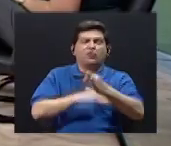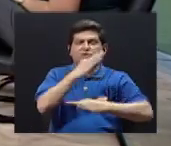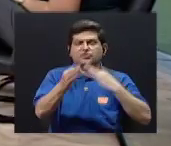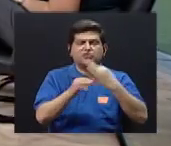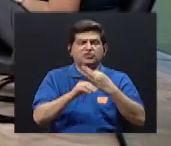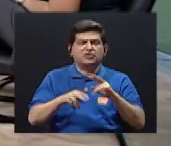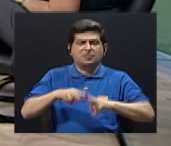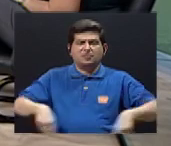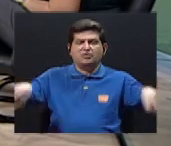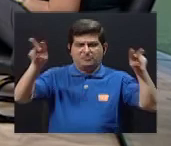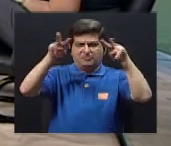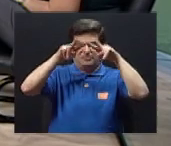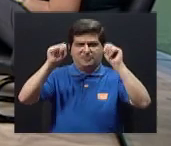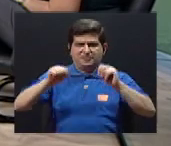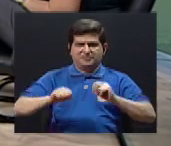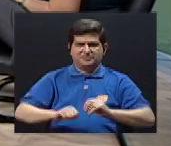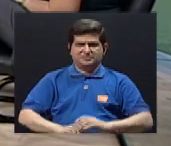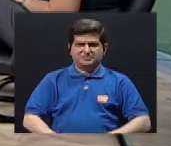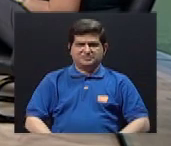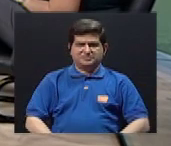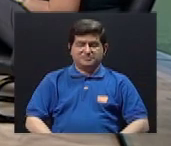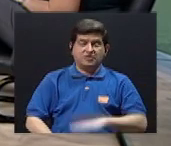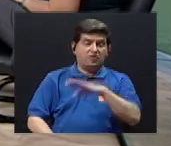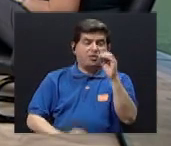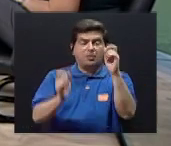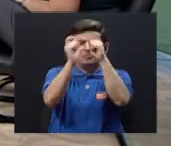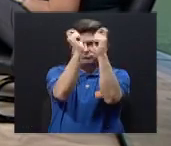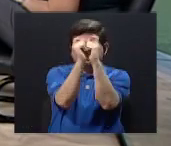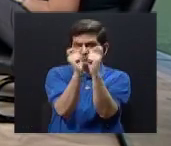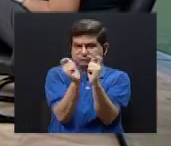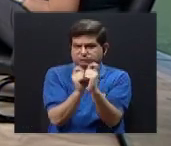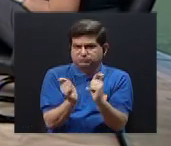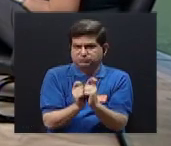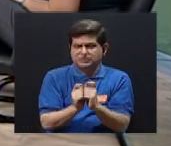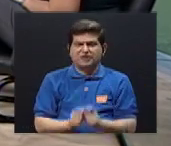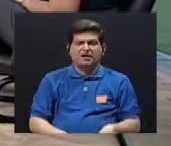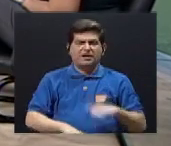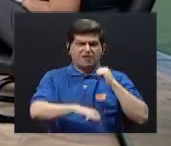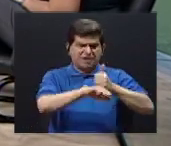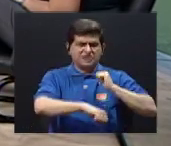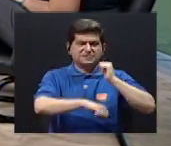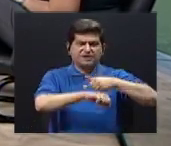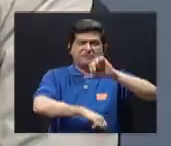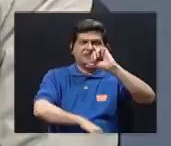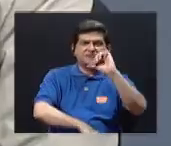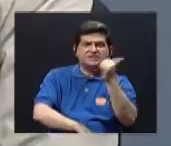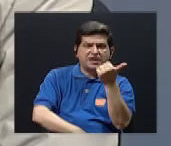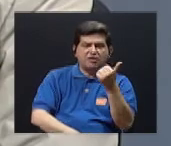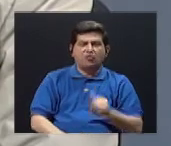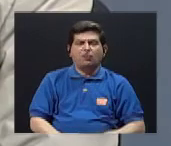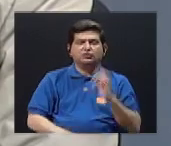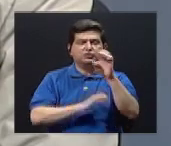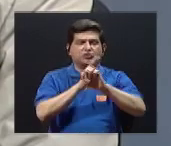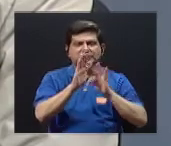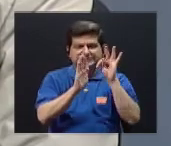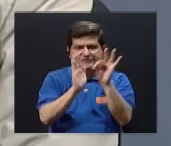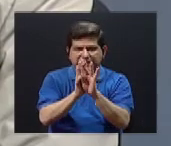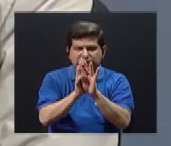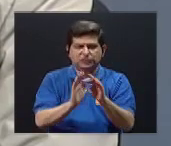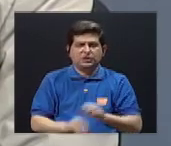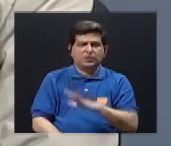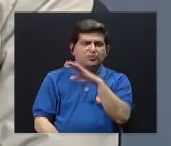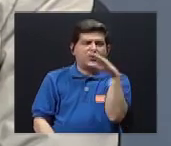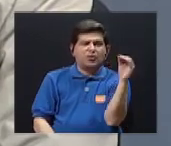otra serie de valores y detalles que de una u otra manera pues van formando también otro